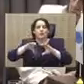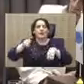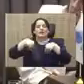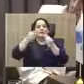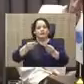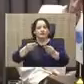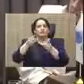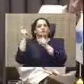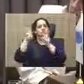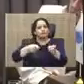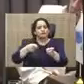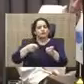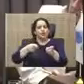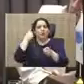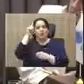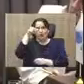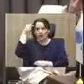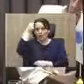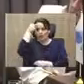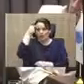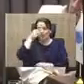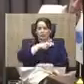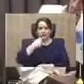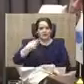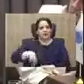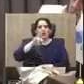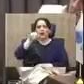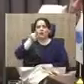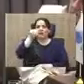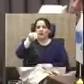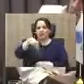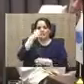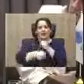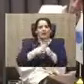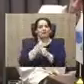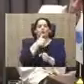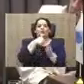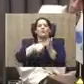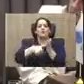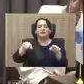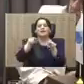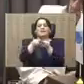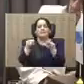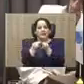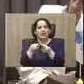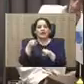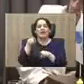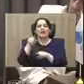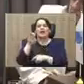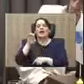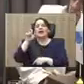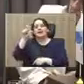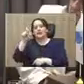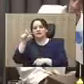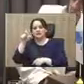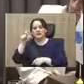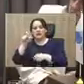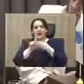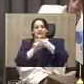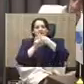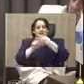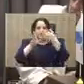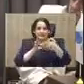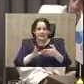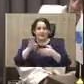ese año 2018, también mediante un oficio, la entonces canciller Epsi Campbell comunica la declinación de la donación al señor